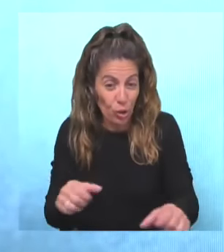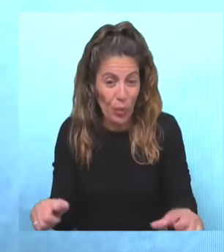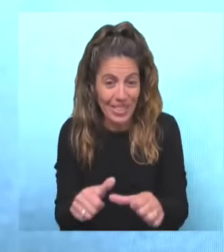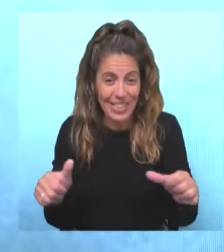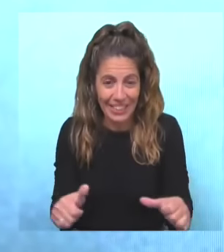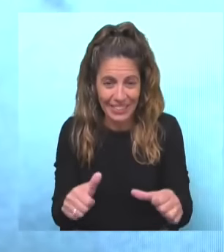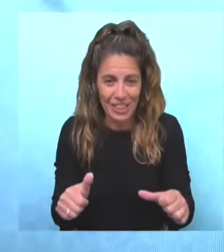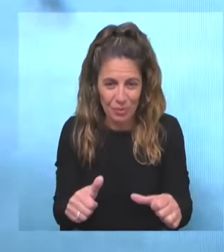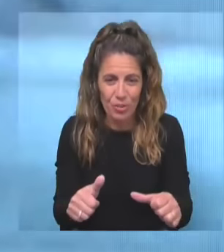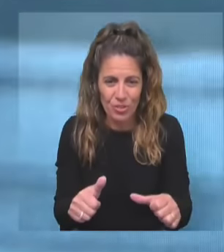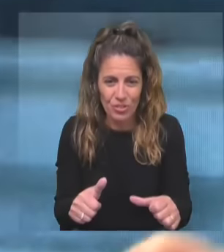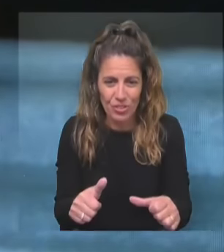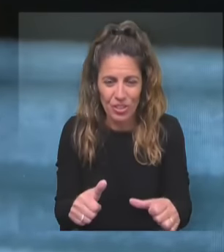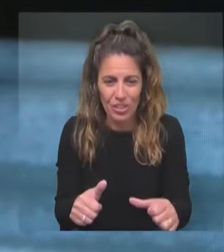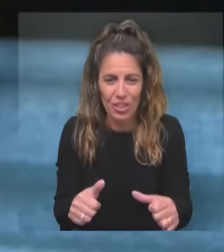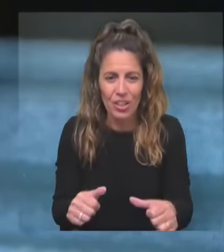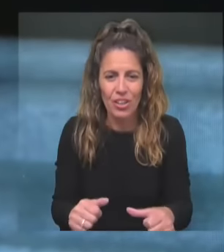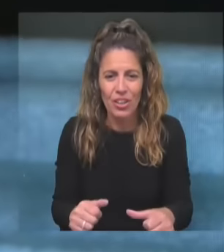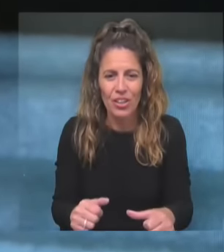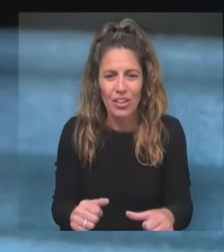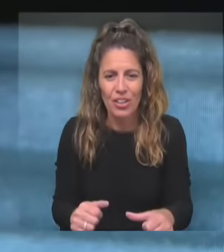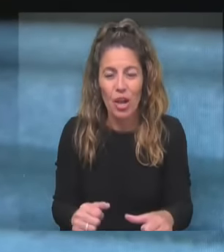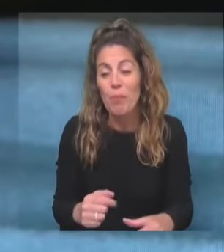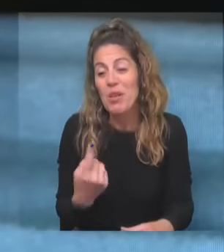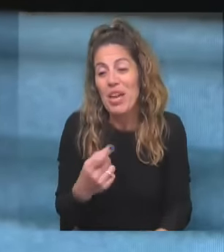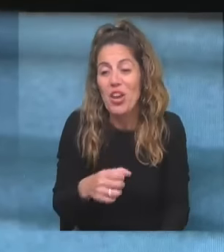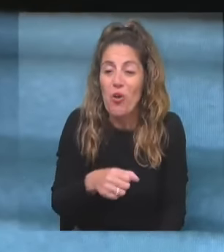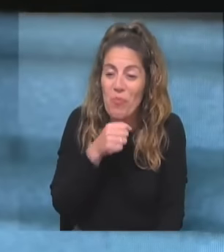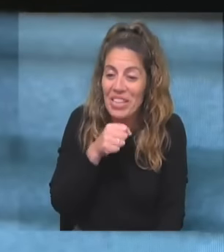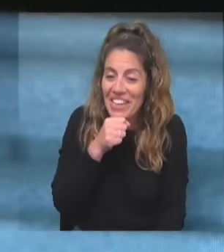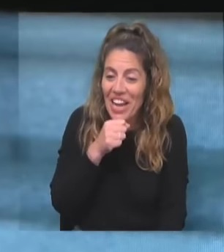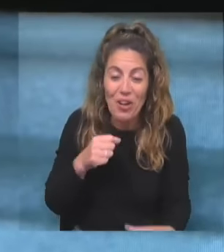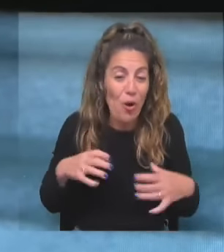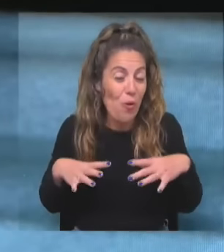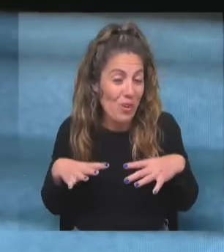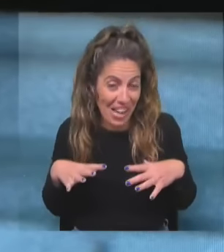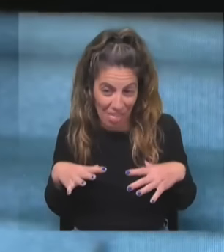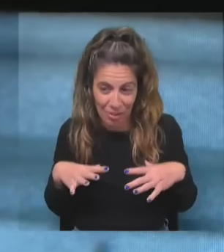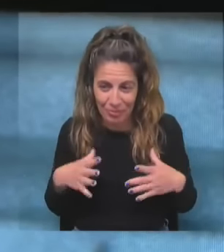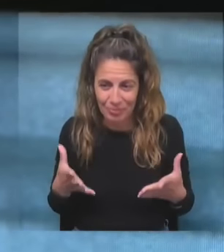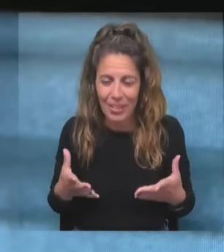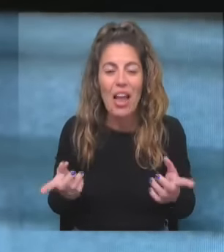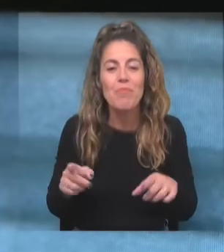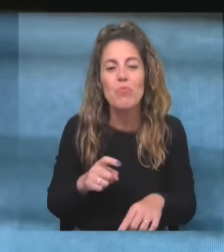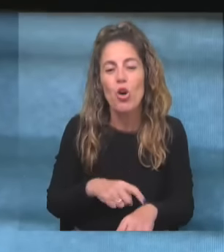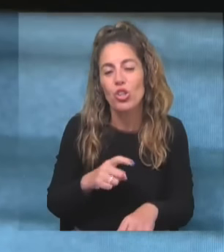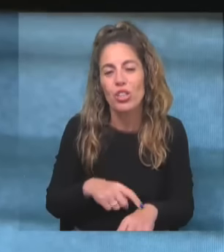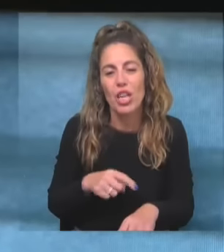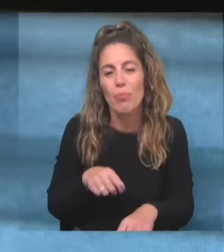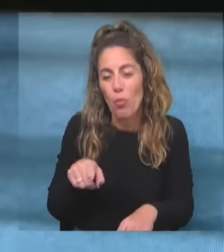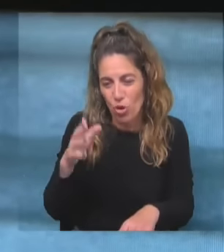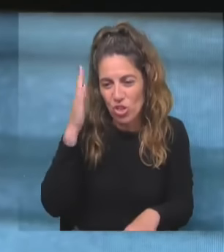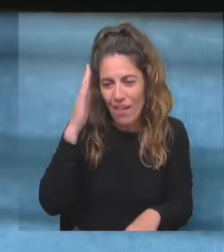militancia? Soy, en primer lugar, un veterano jubilado, primera cosa. Pero al mismo tiempo, tú